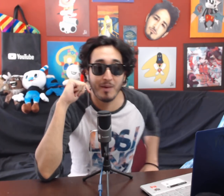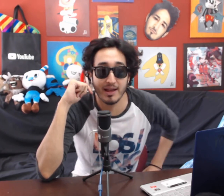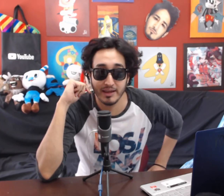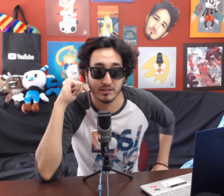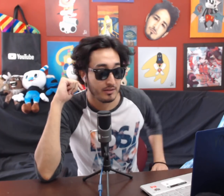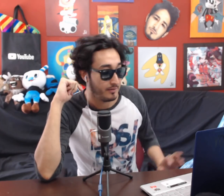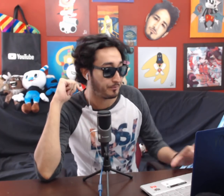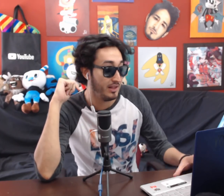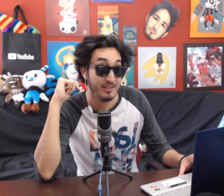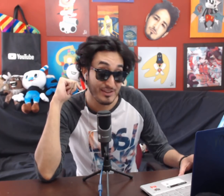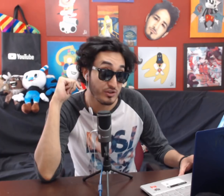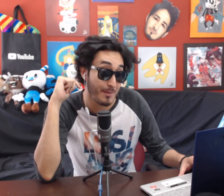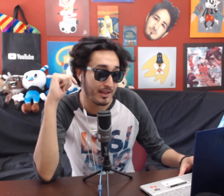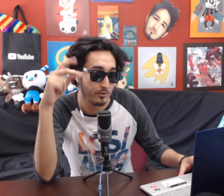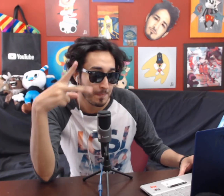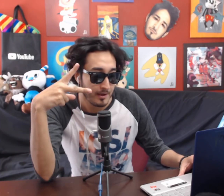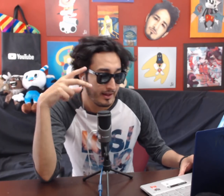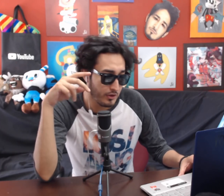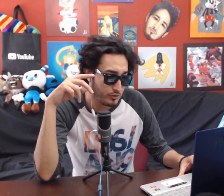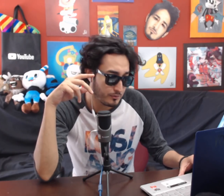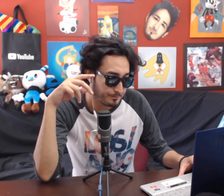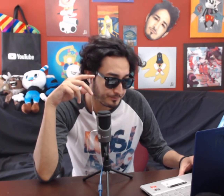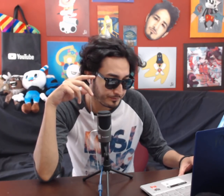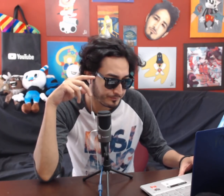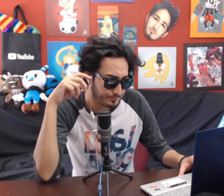loteos yo fui más que la cage el silencio nos está matando adiós